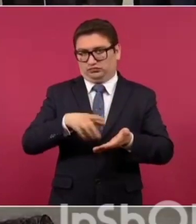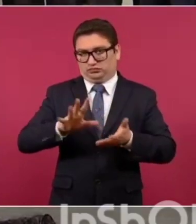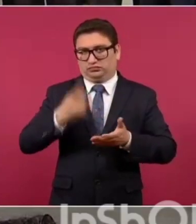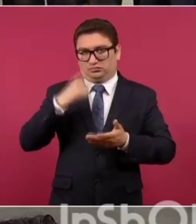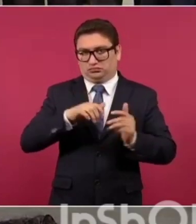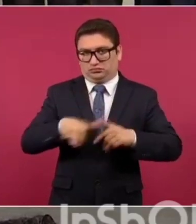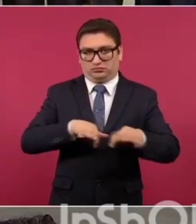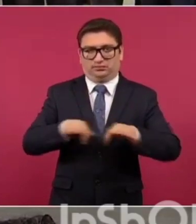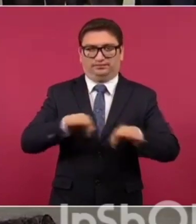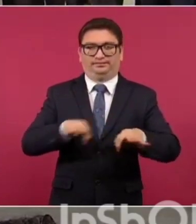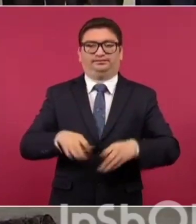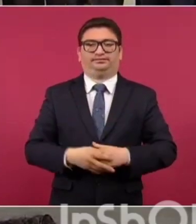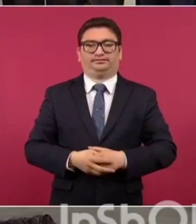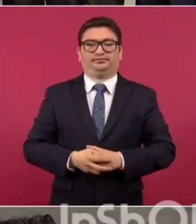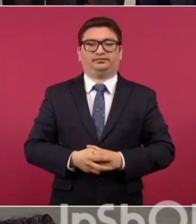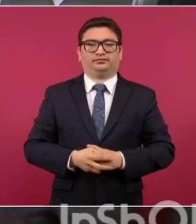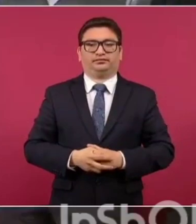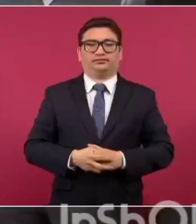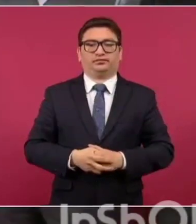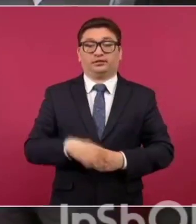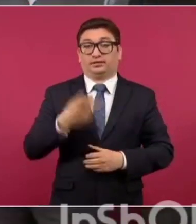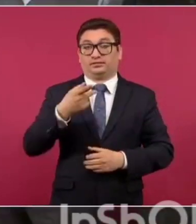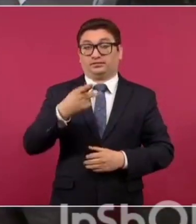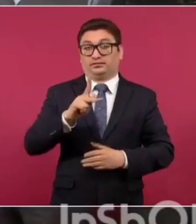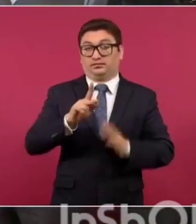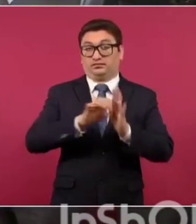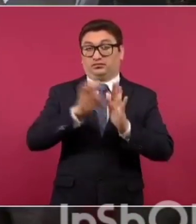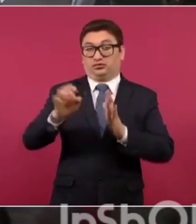trabajo. Pero si el salario